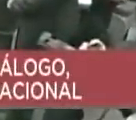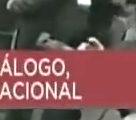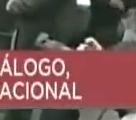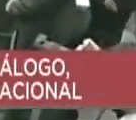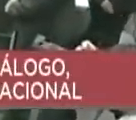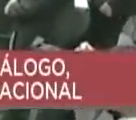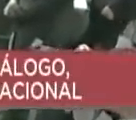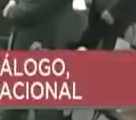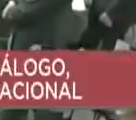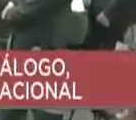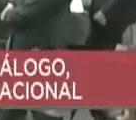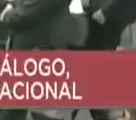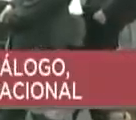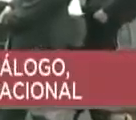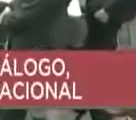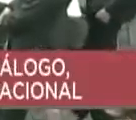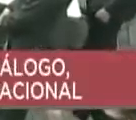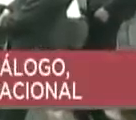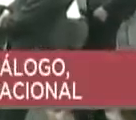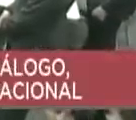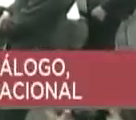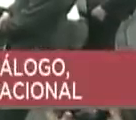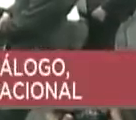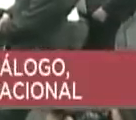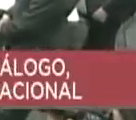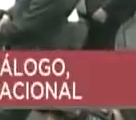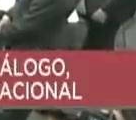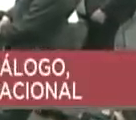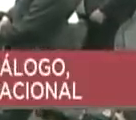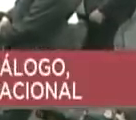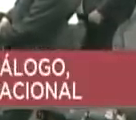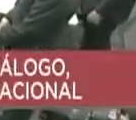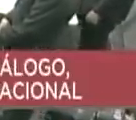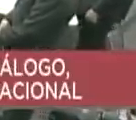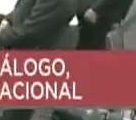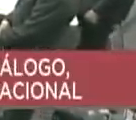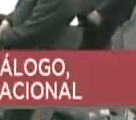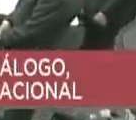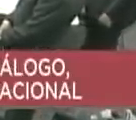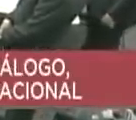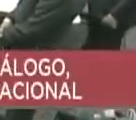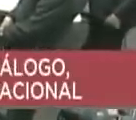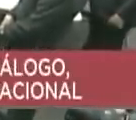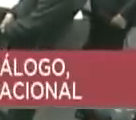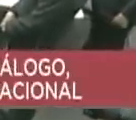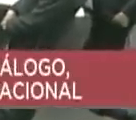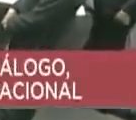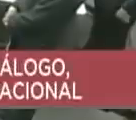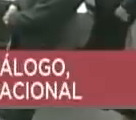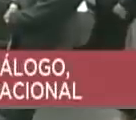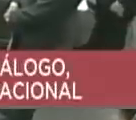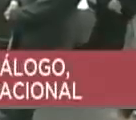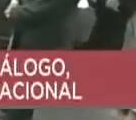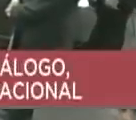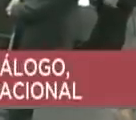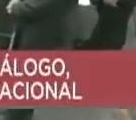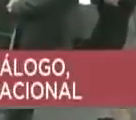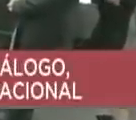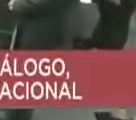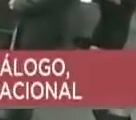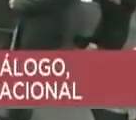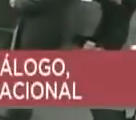la convivencia, por la recuperación económica, por la estabilidad, y a eso